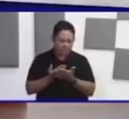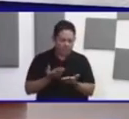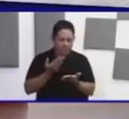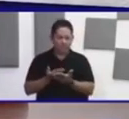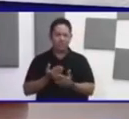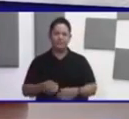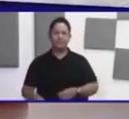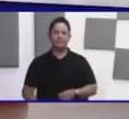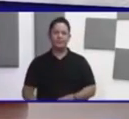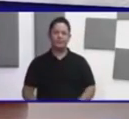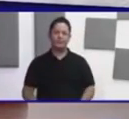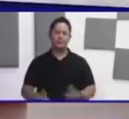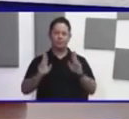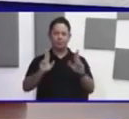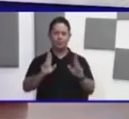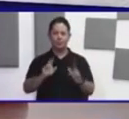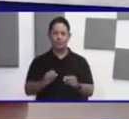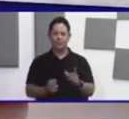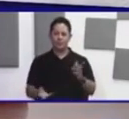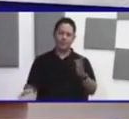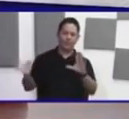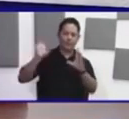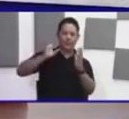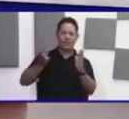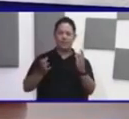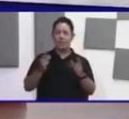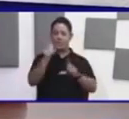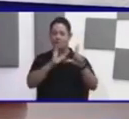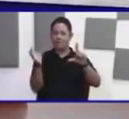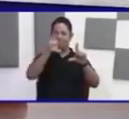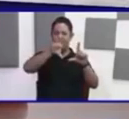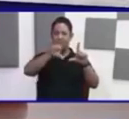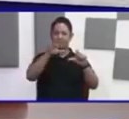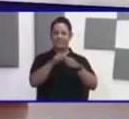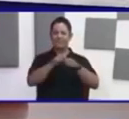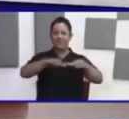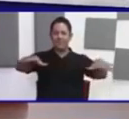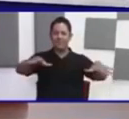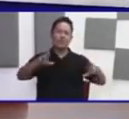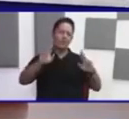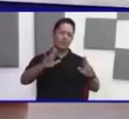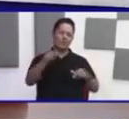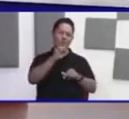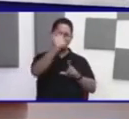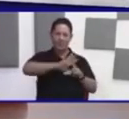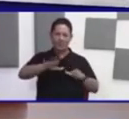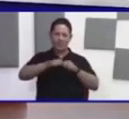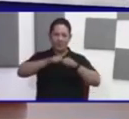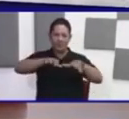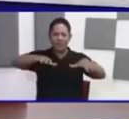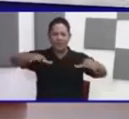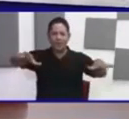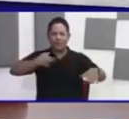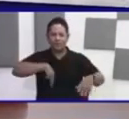que cuando se cuelgue este video en redes sociales lo compartan para que la gente conozca y se masifique cuáles son las